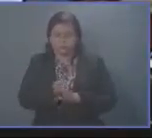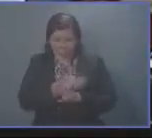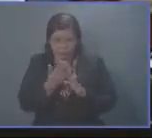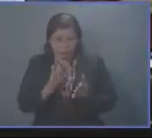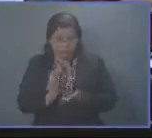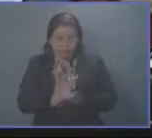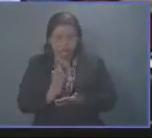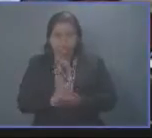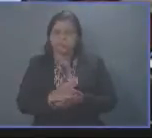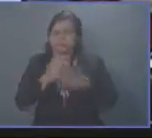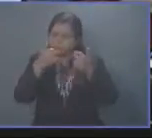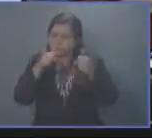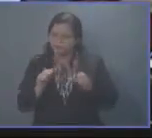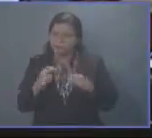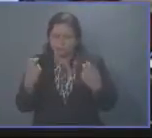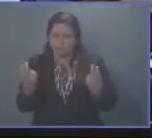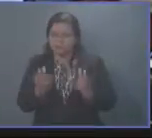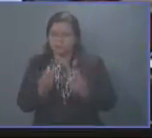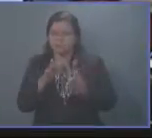obtenido consenso